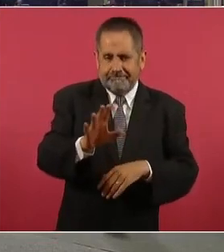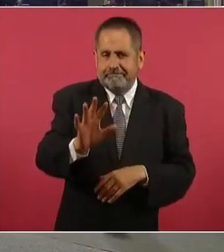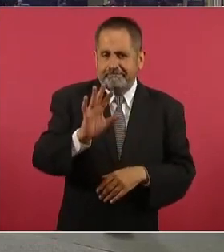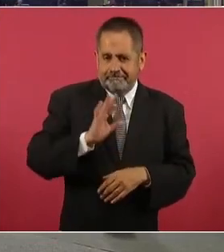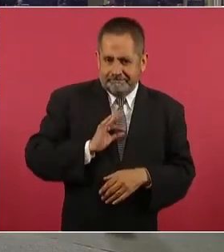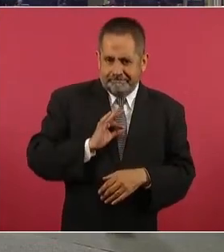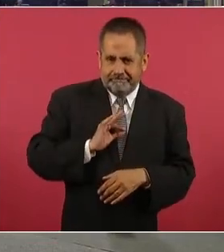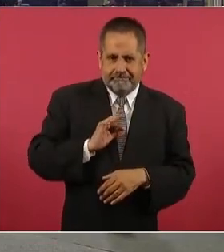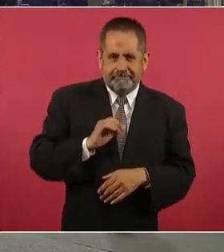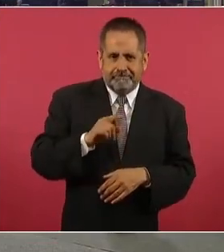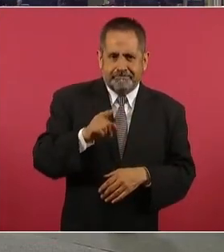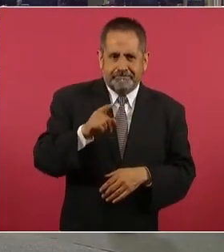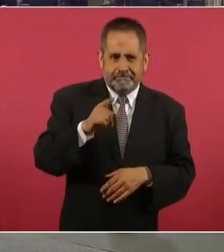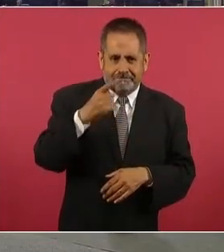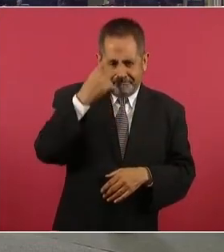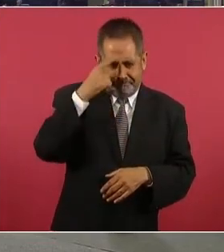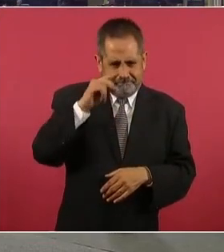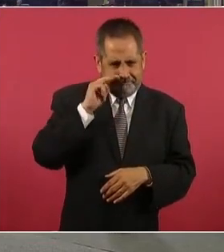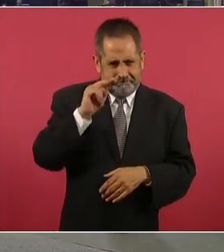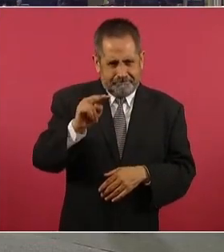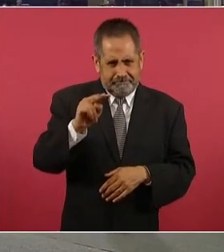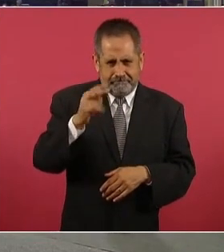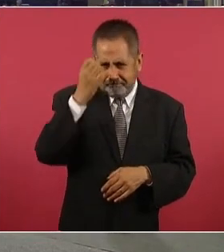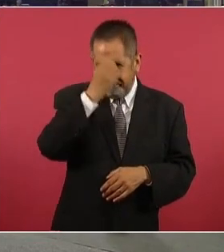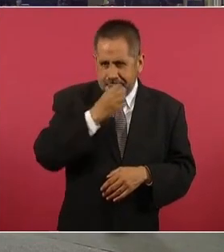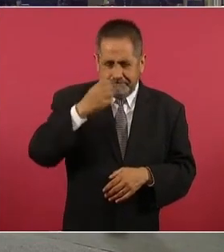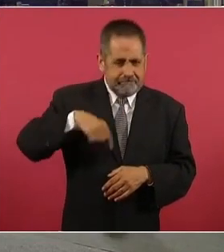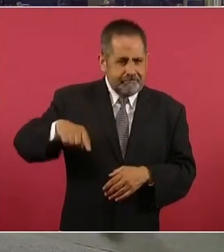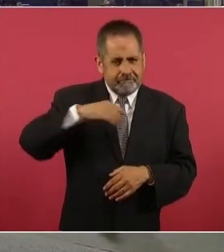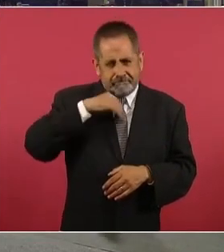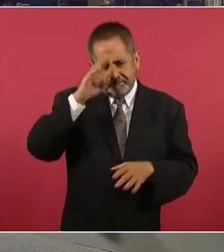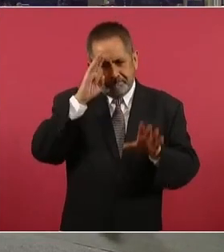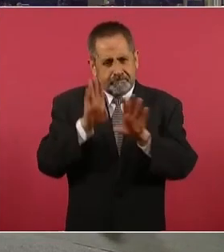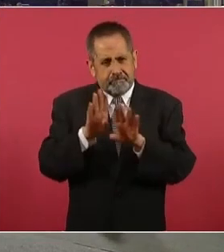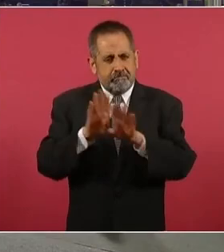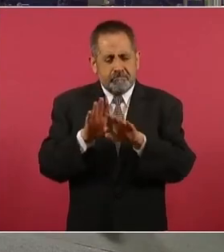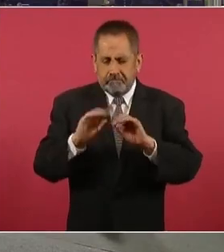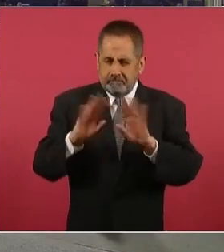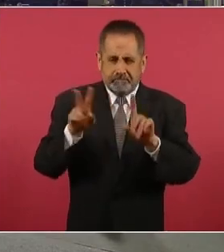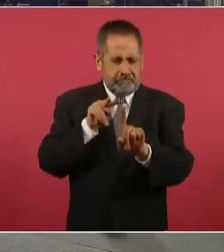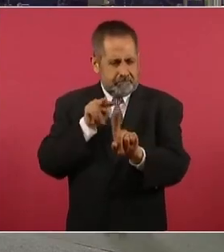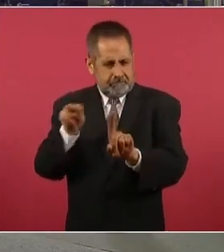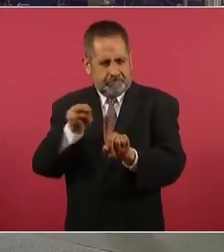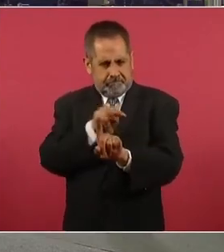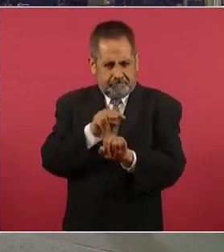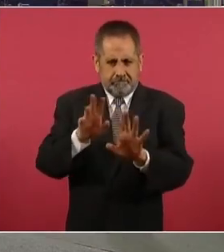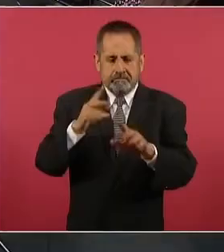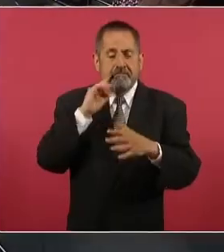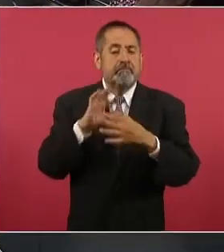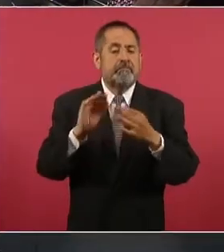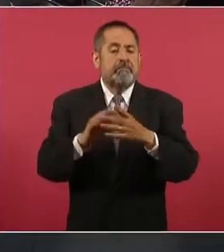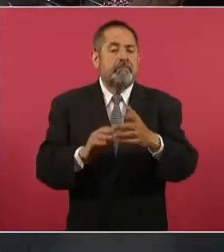pero para que analicemos las cosas con objetividad y